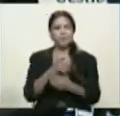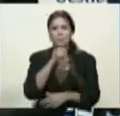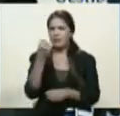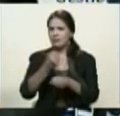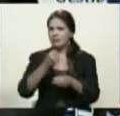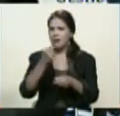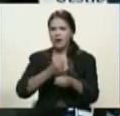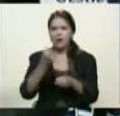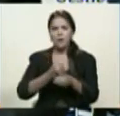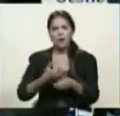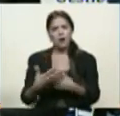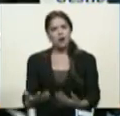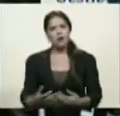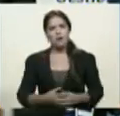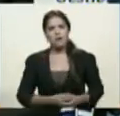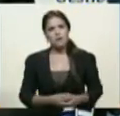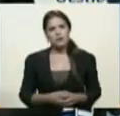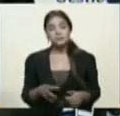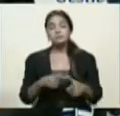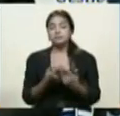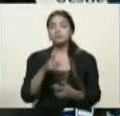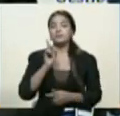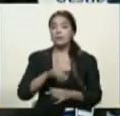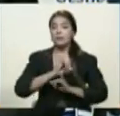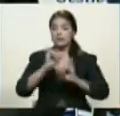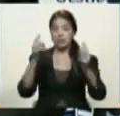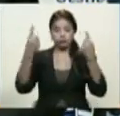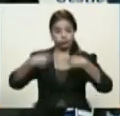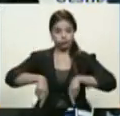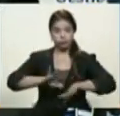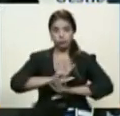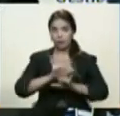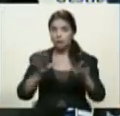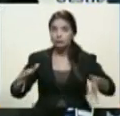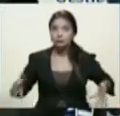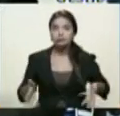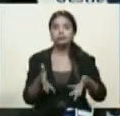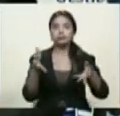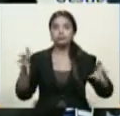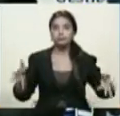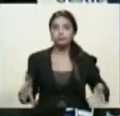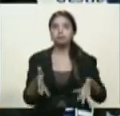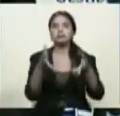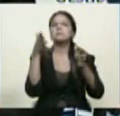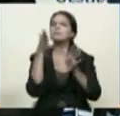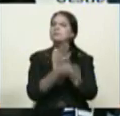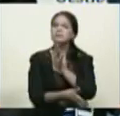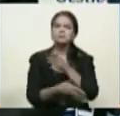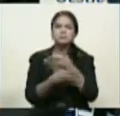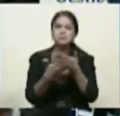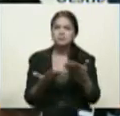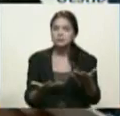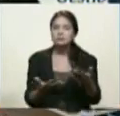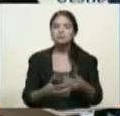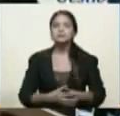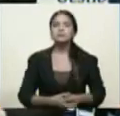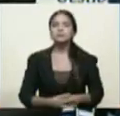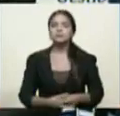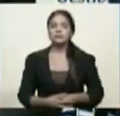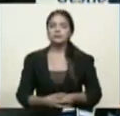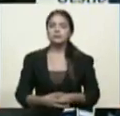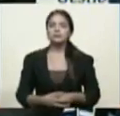en este sentido pues también hemos acordado reimpulsar estos casos para que se pase